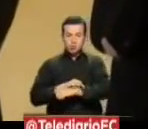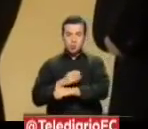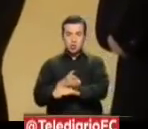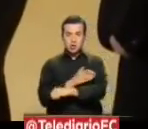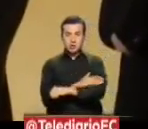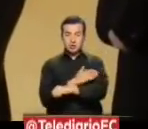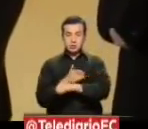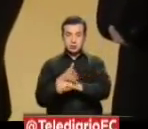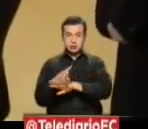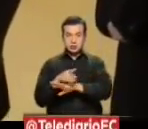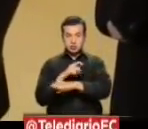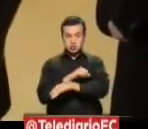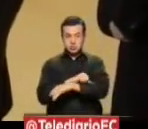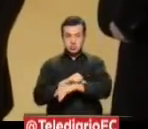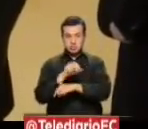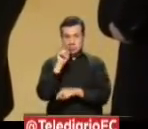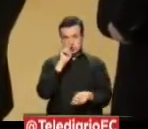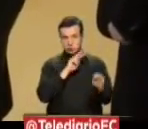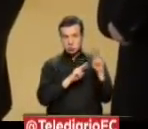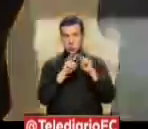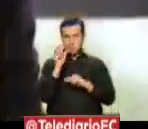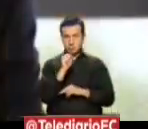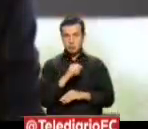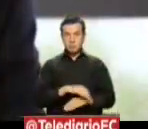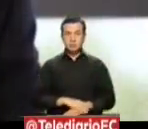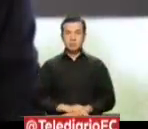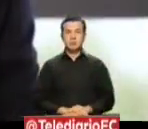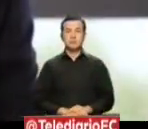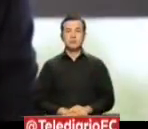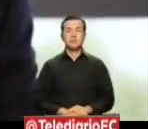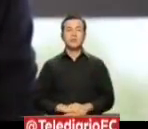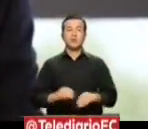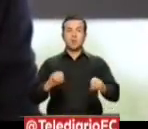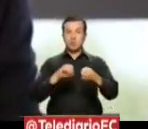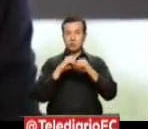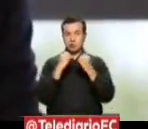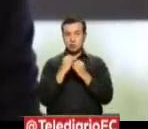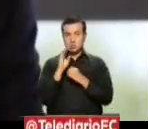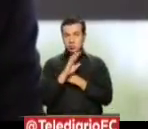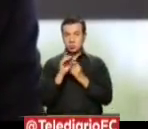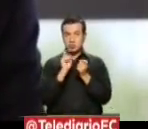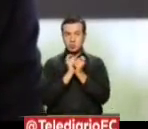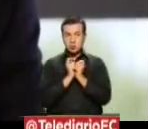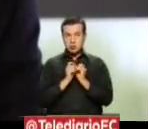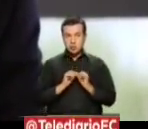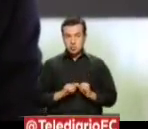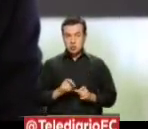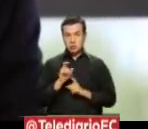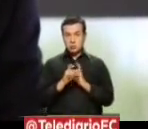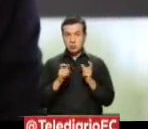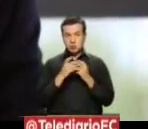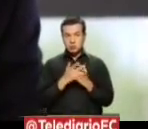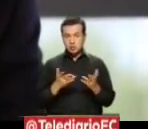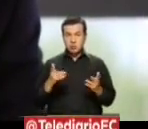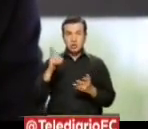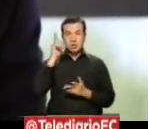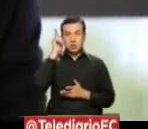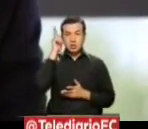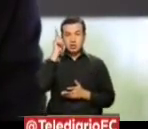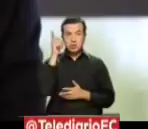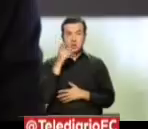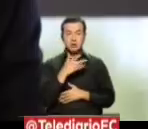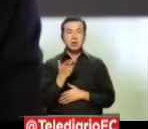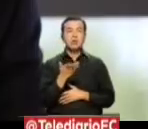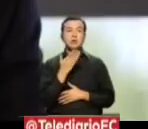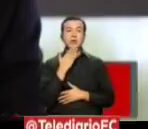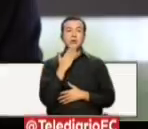después de una operación. Porque son realmente las organizaciones las que producen los cambios. Las personas que los lideran únicamente